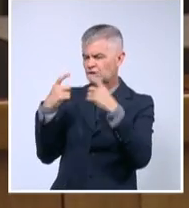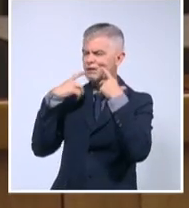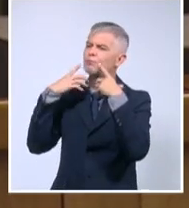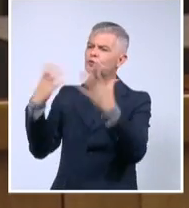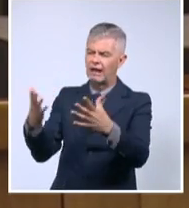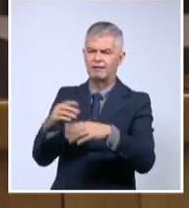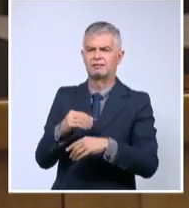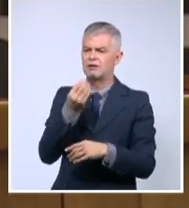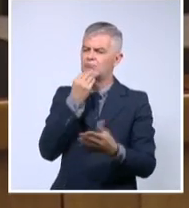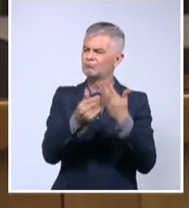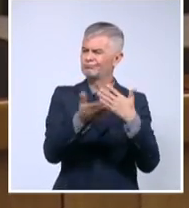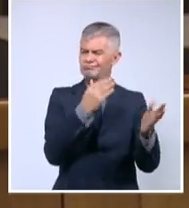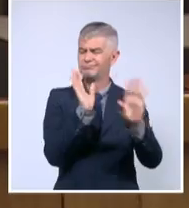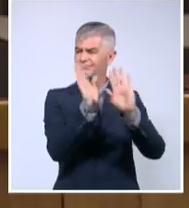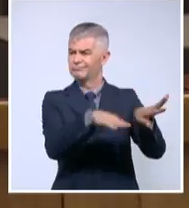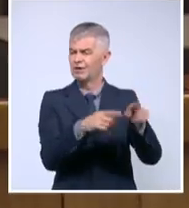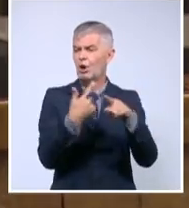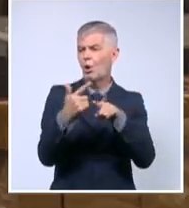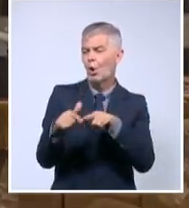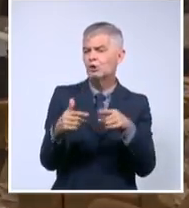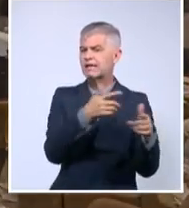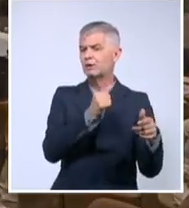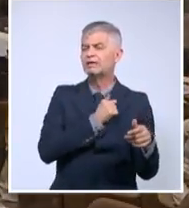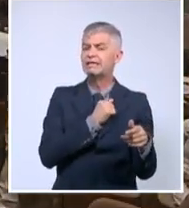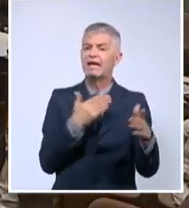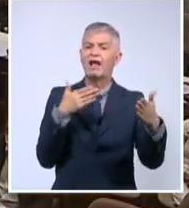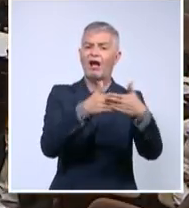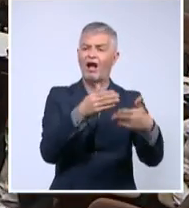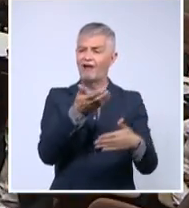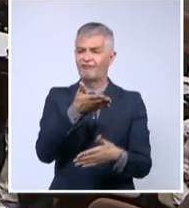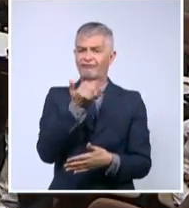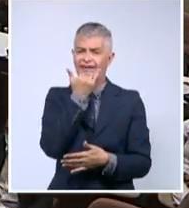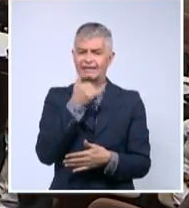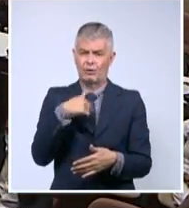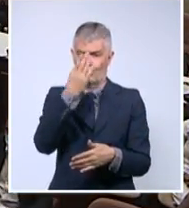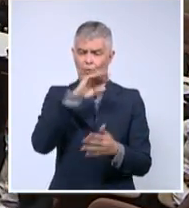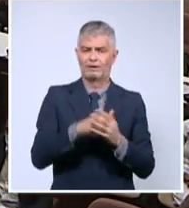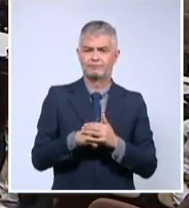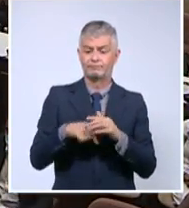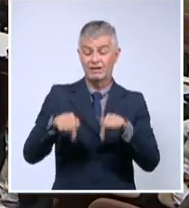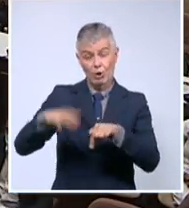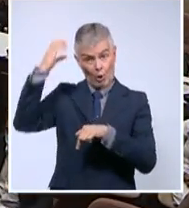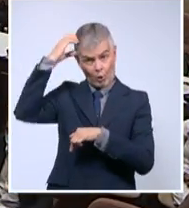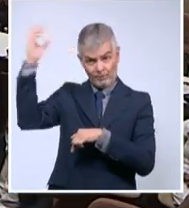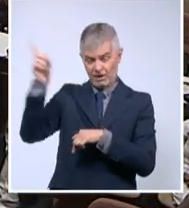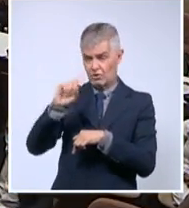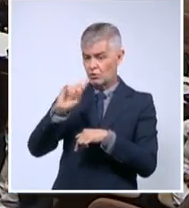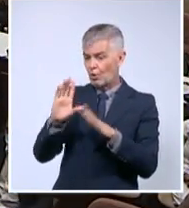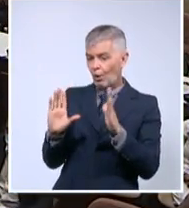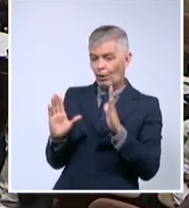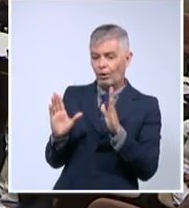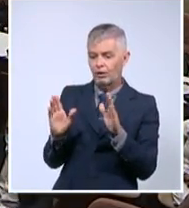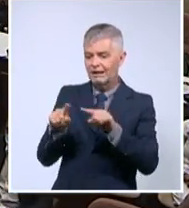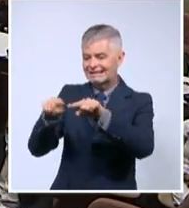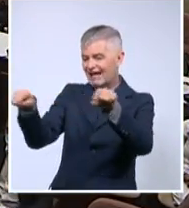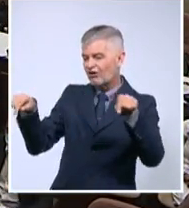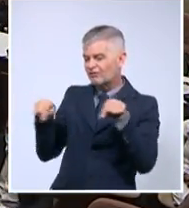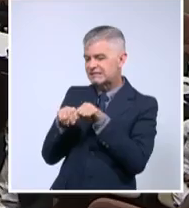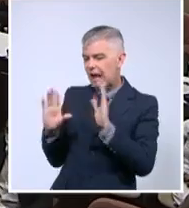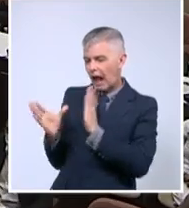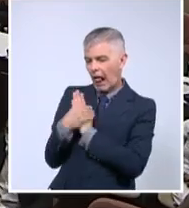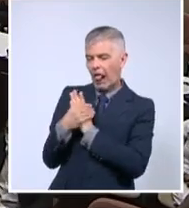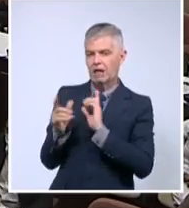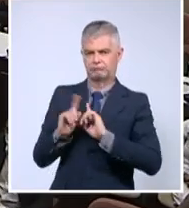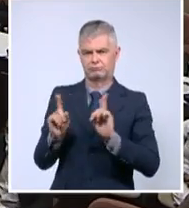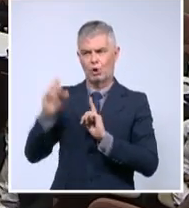destruirla. Este no es un gobierno desconectado del pueblo, enclaustrado en oficinas. Recorremos